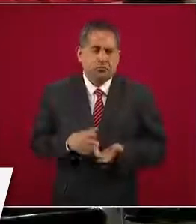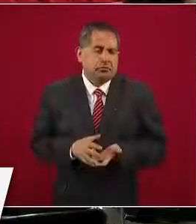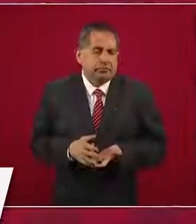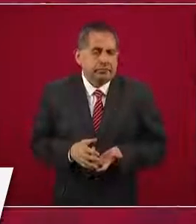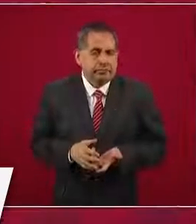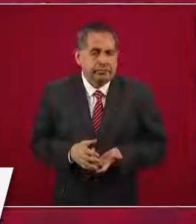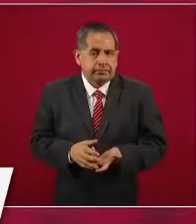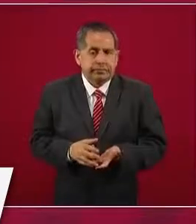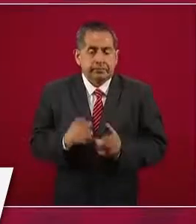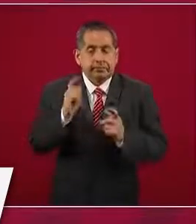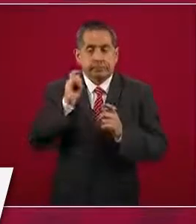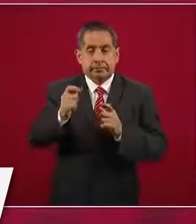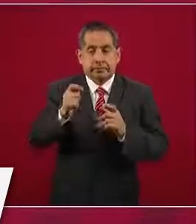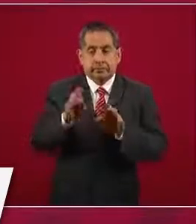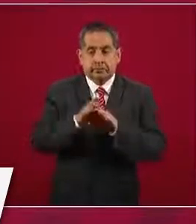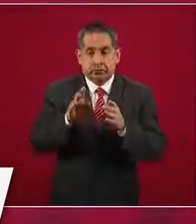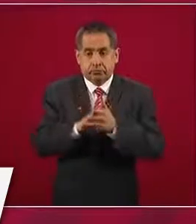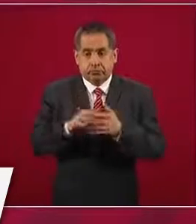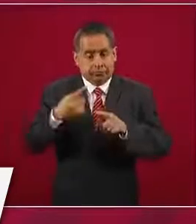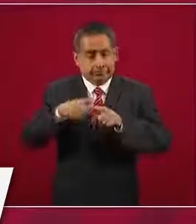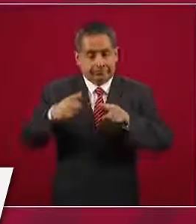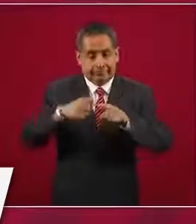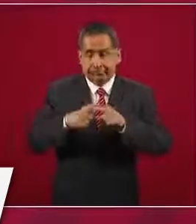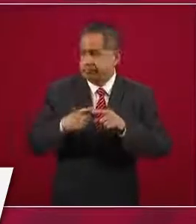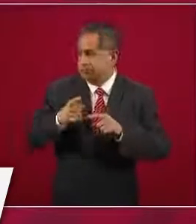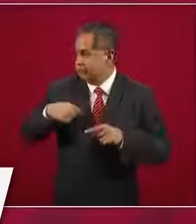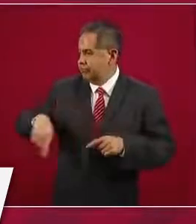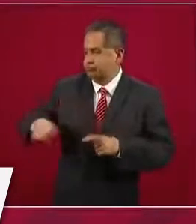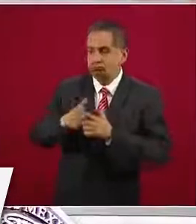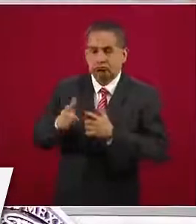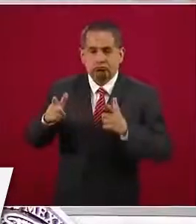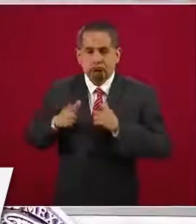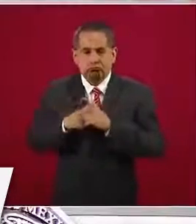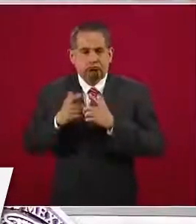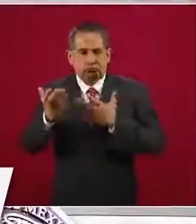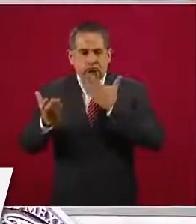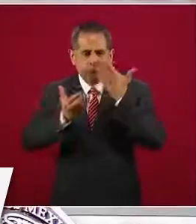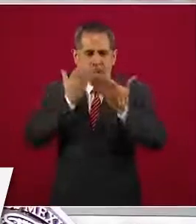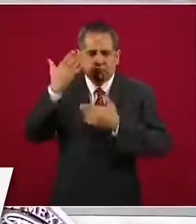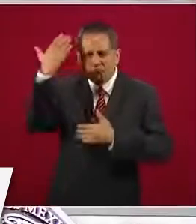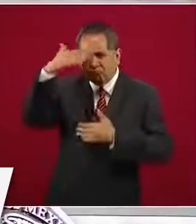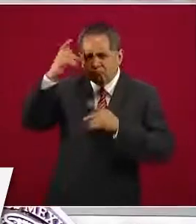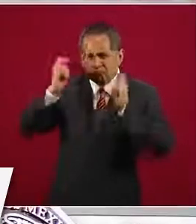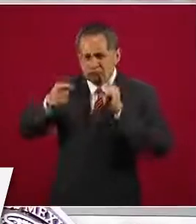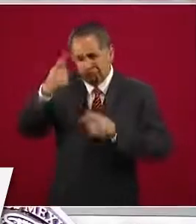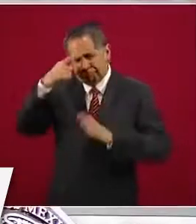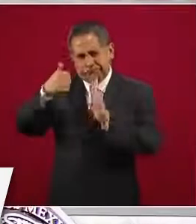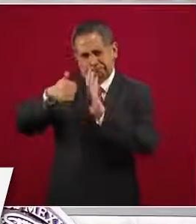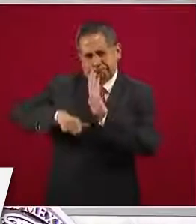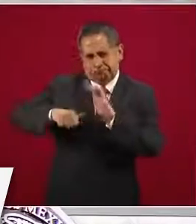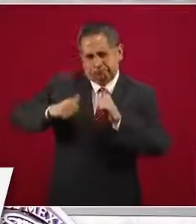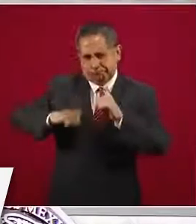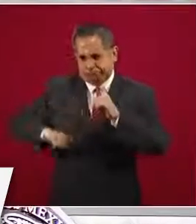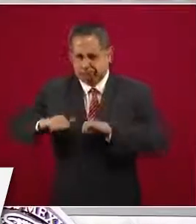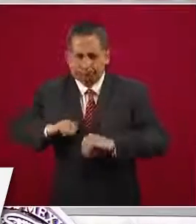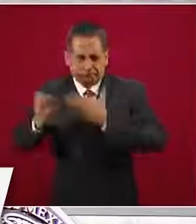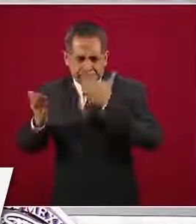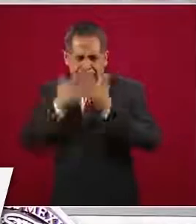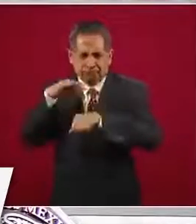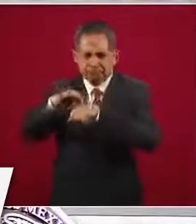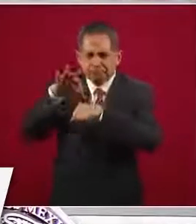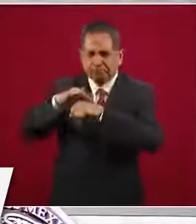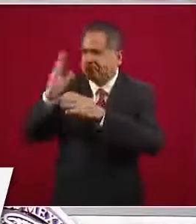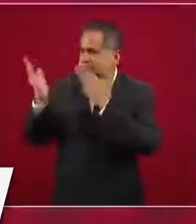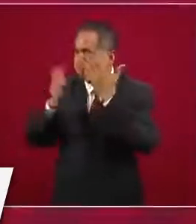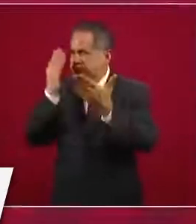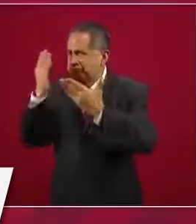tener un equipo quirúrgico un grupo humano que ha sido entrenado desde que estudia medicina o enfermería